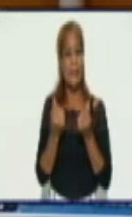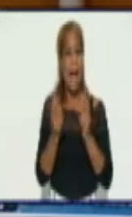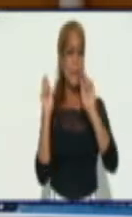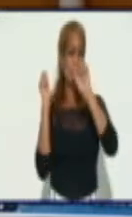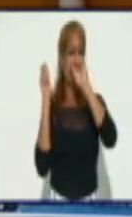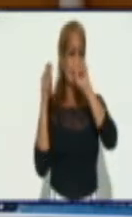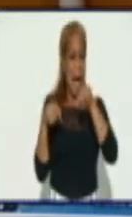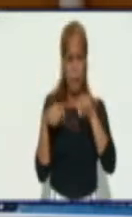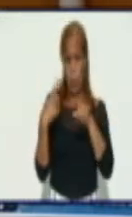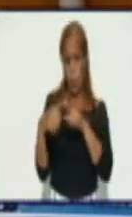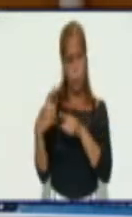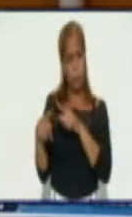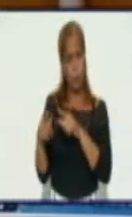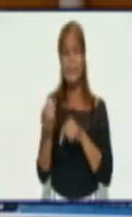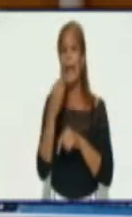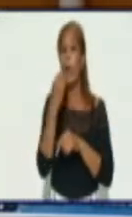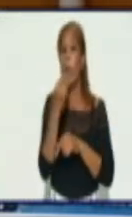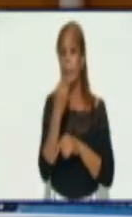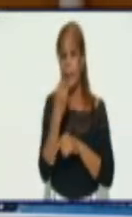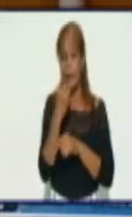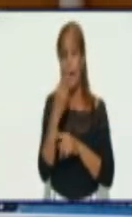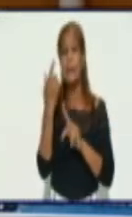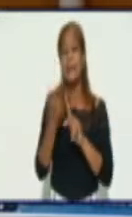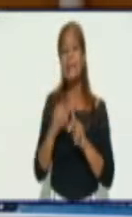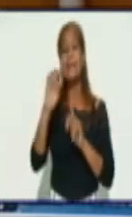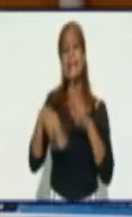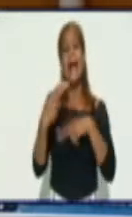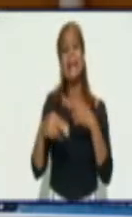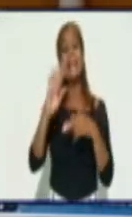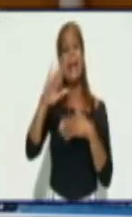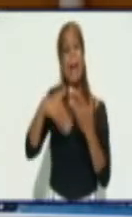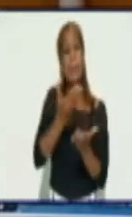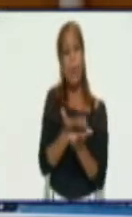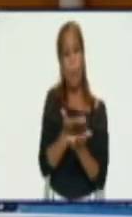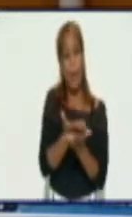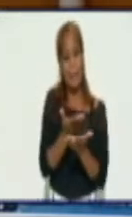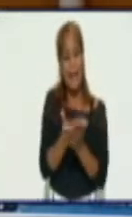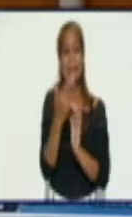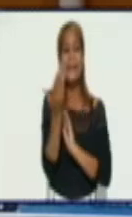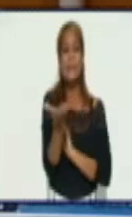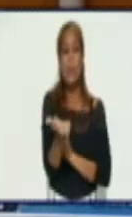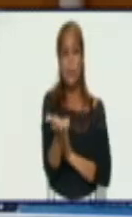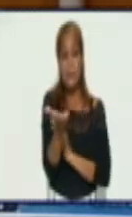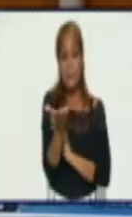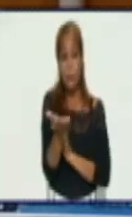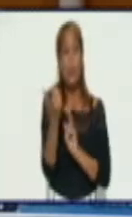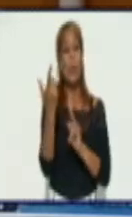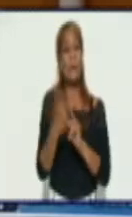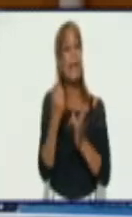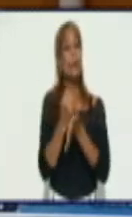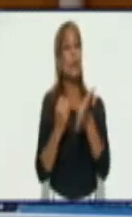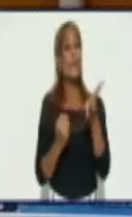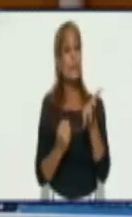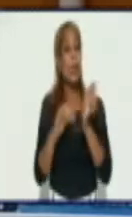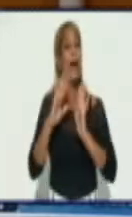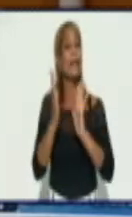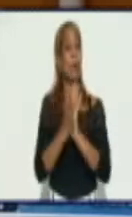carga a los municipios y se conforma la propuesta de auto de solicitud de solicitud de autorizaciones a la provincia